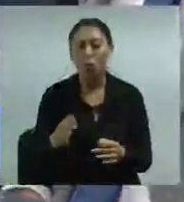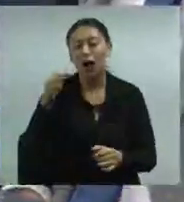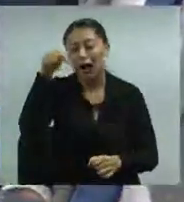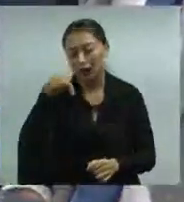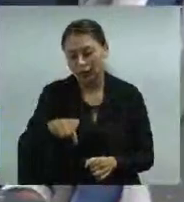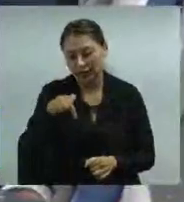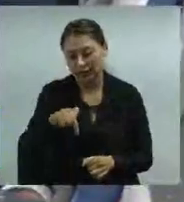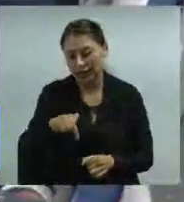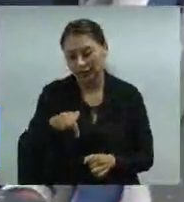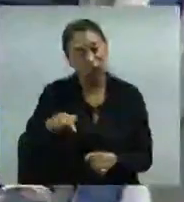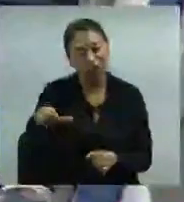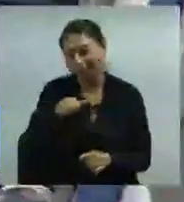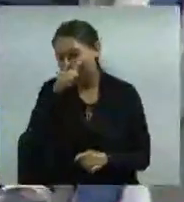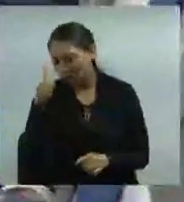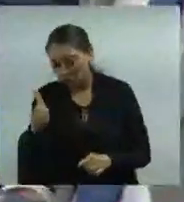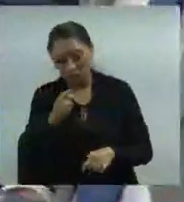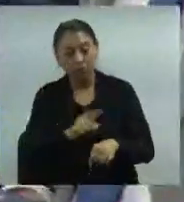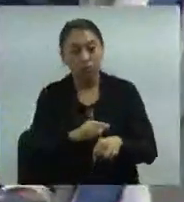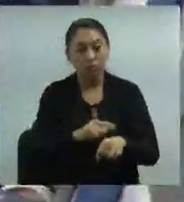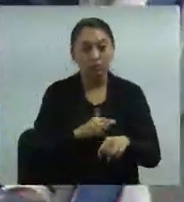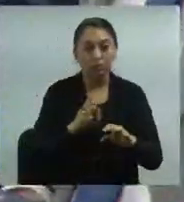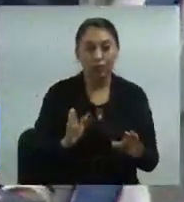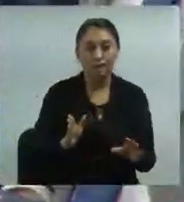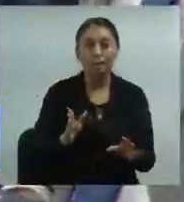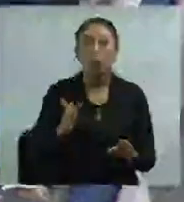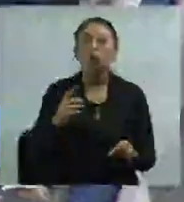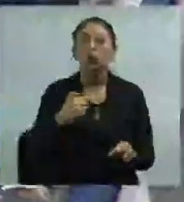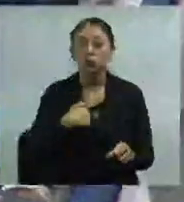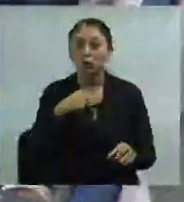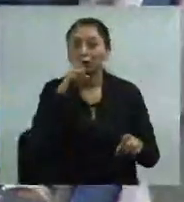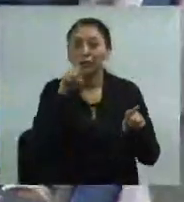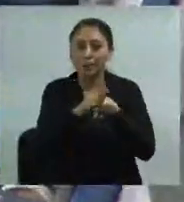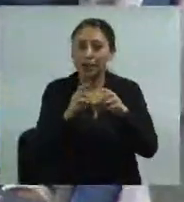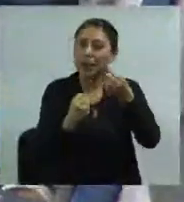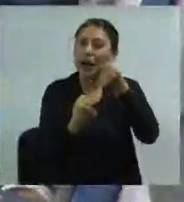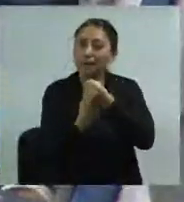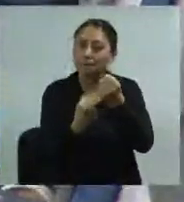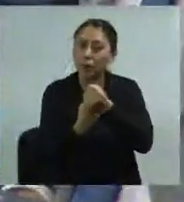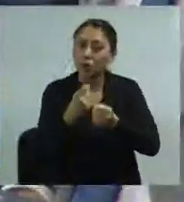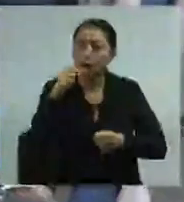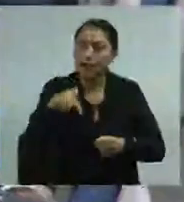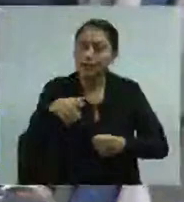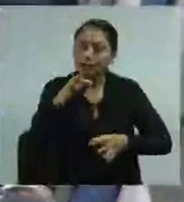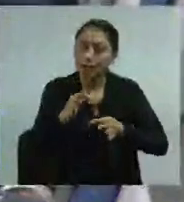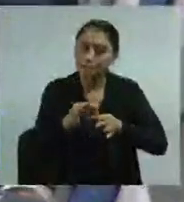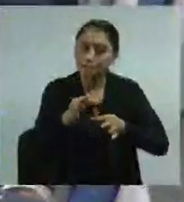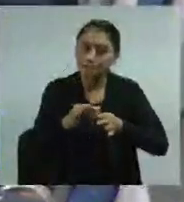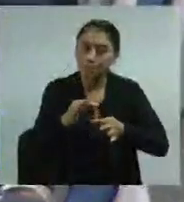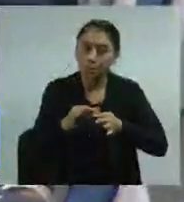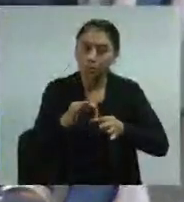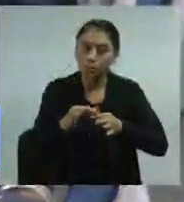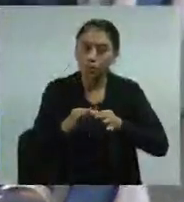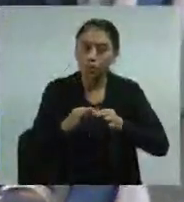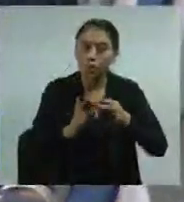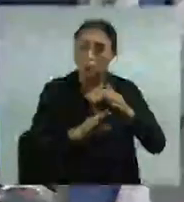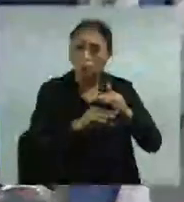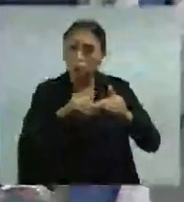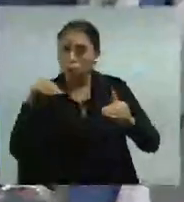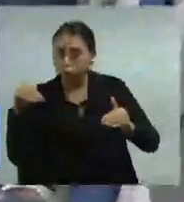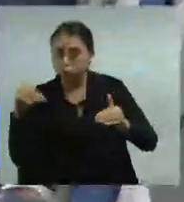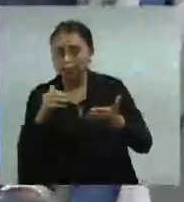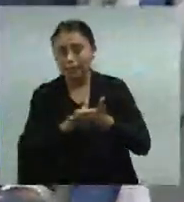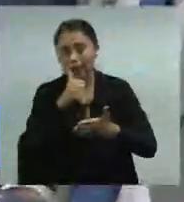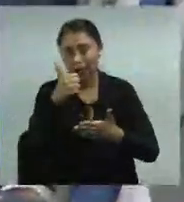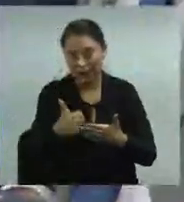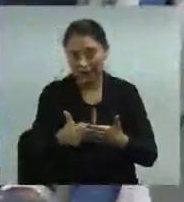este momento. En síntesis, presidente, me uno a la petición que sea un punto que en este momento sea sacado, porque si no